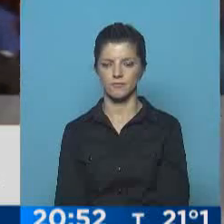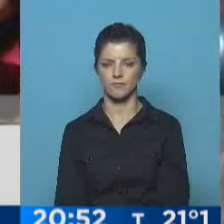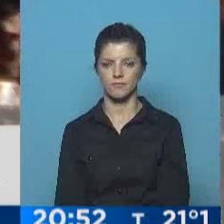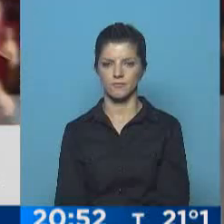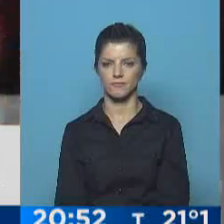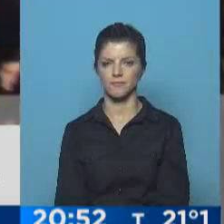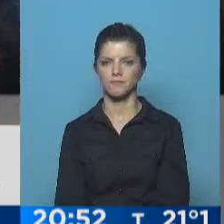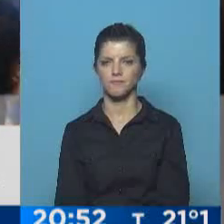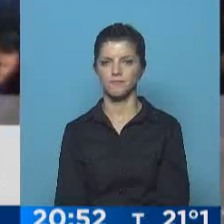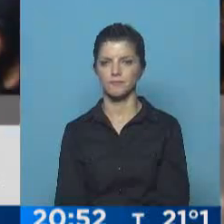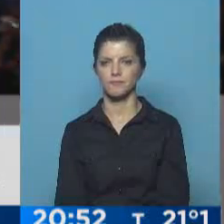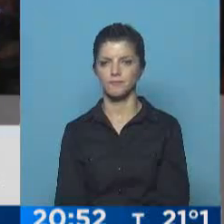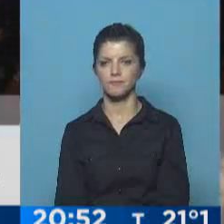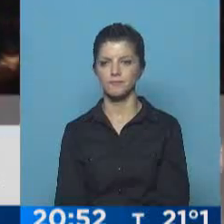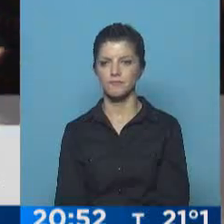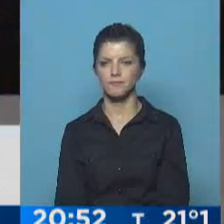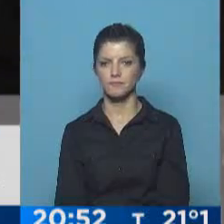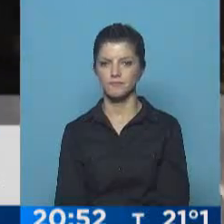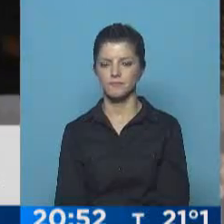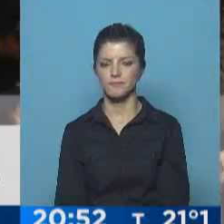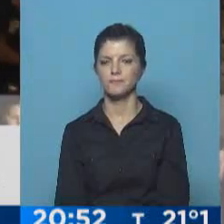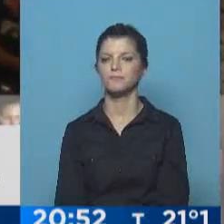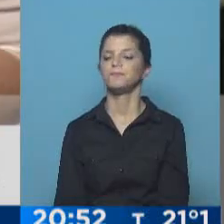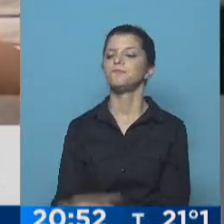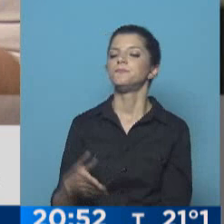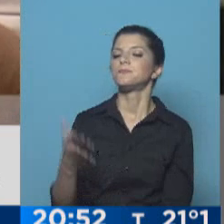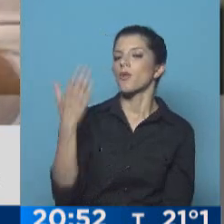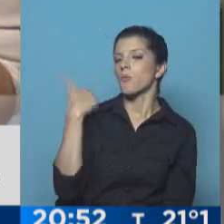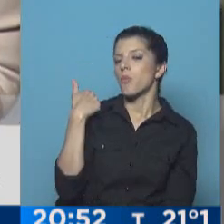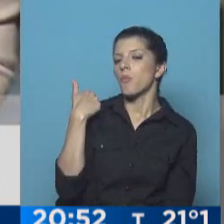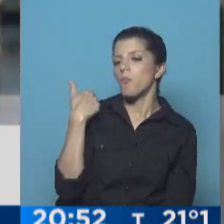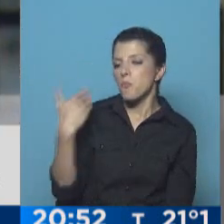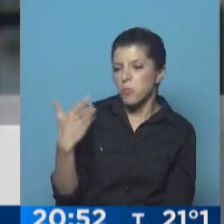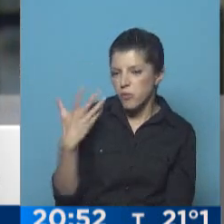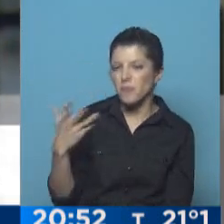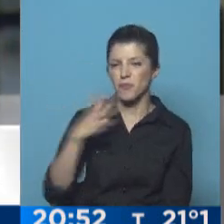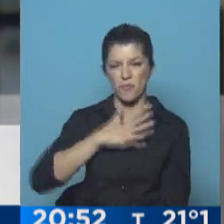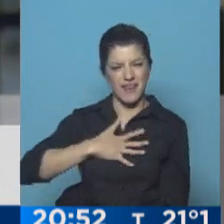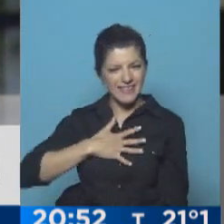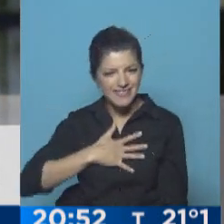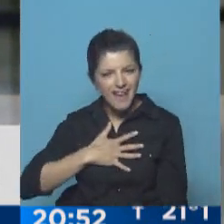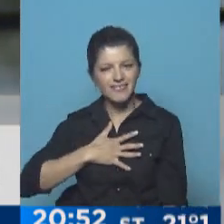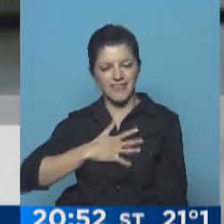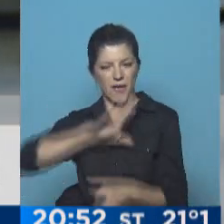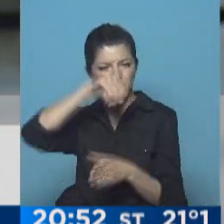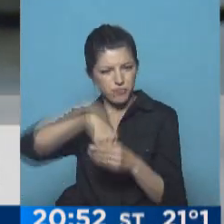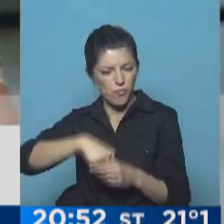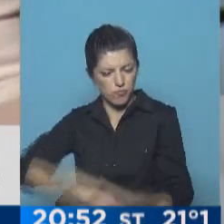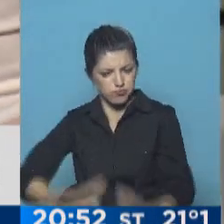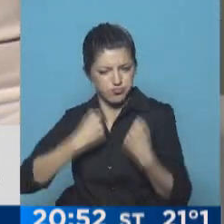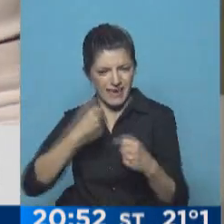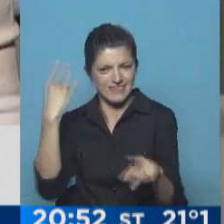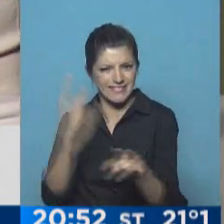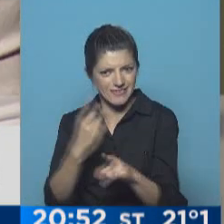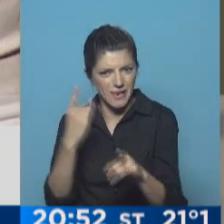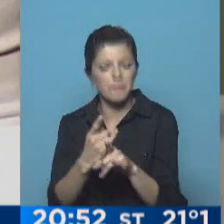el hecho de haber tenido una militancia activa con los